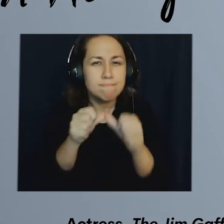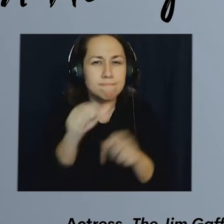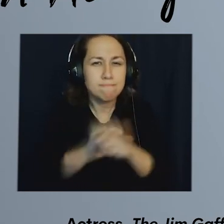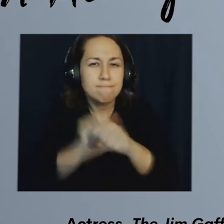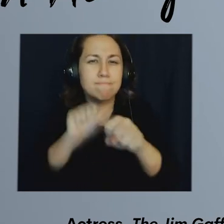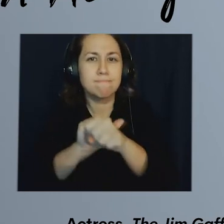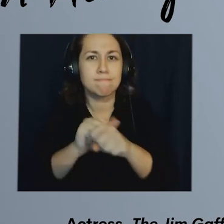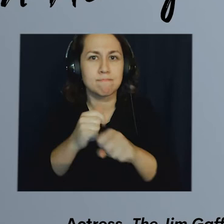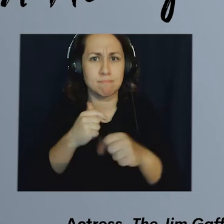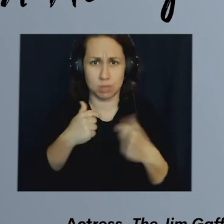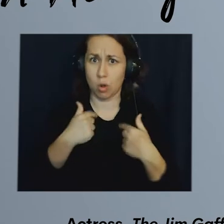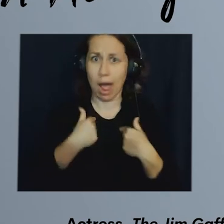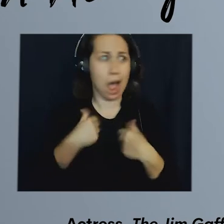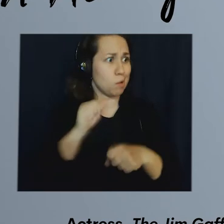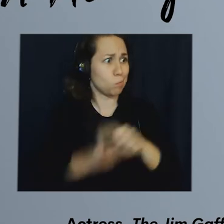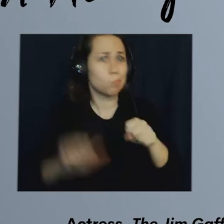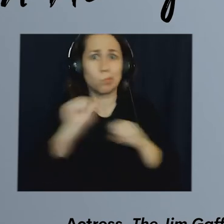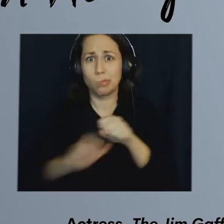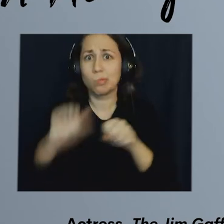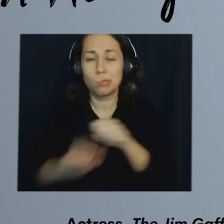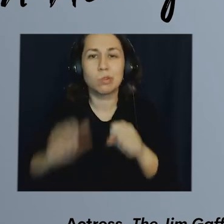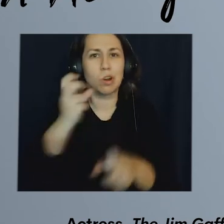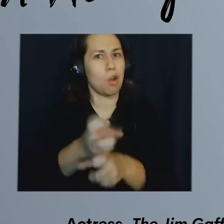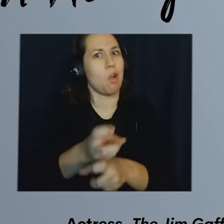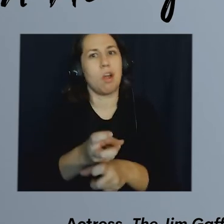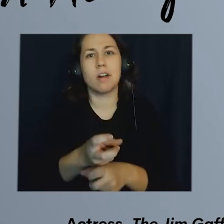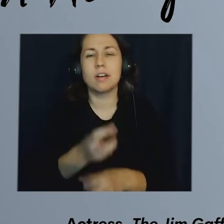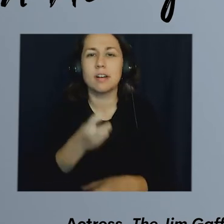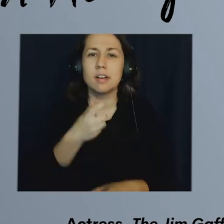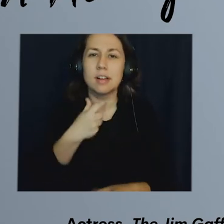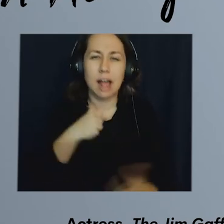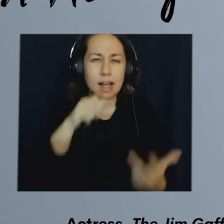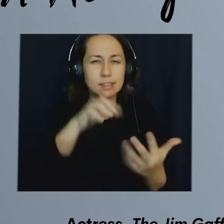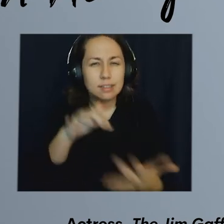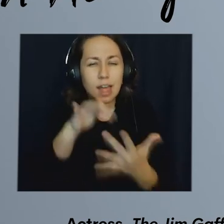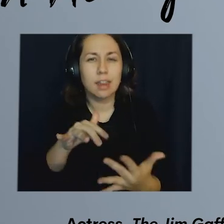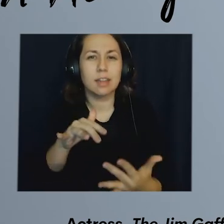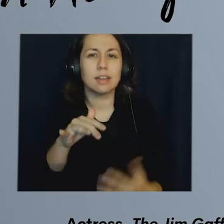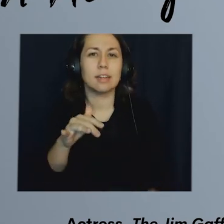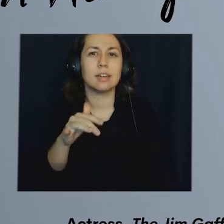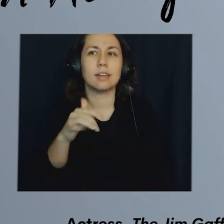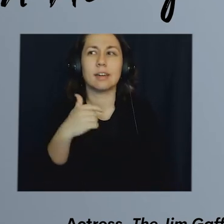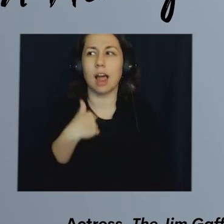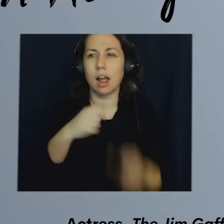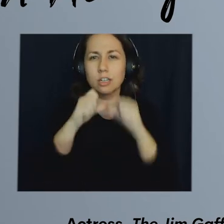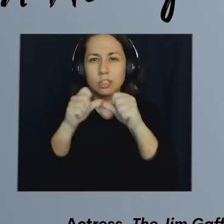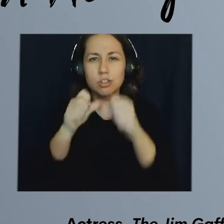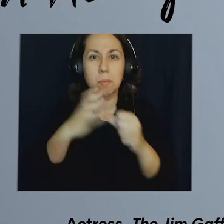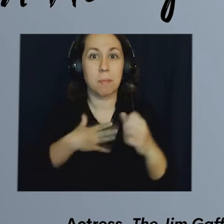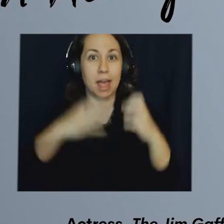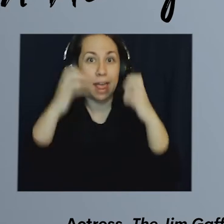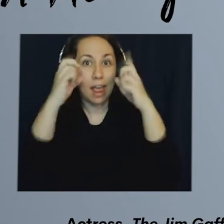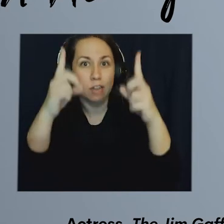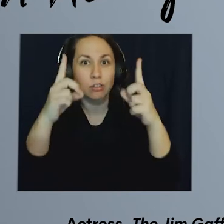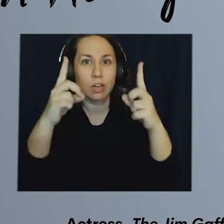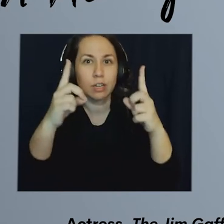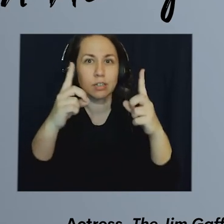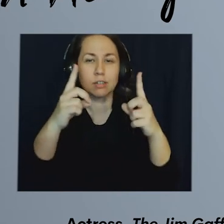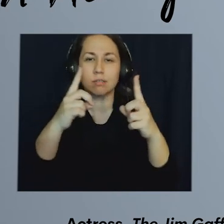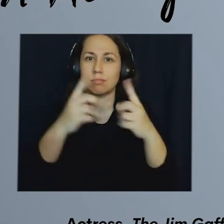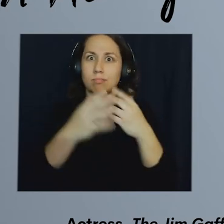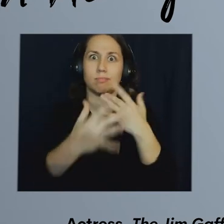después de graduarme en diferentes maneras y me ha ayudado mucho. Y estoy aquí en un camerino